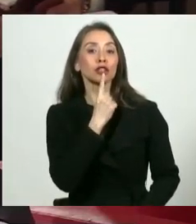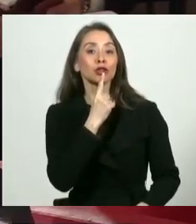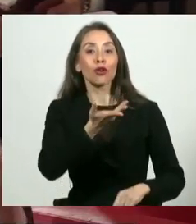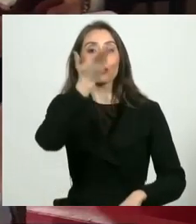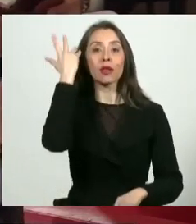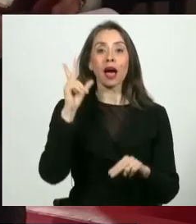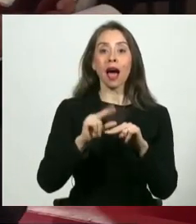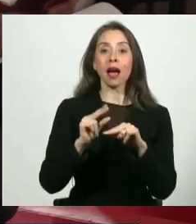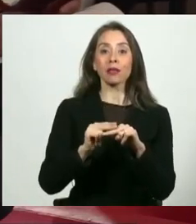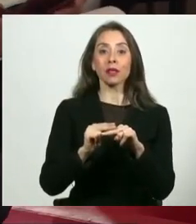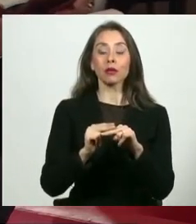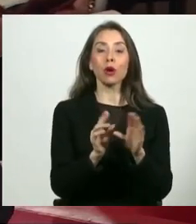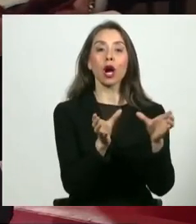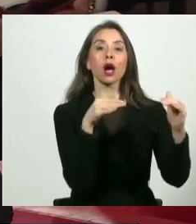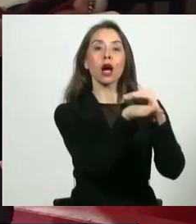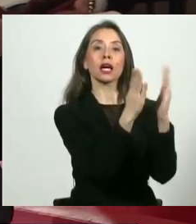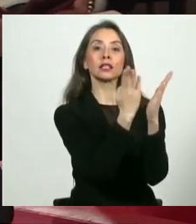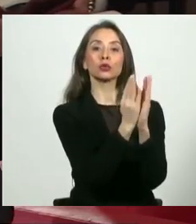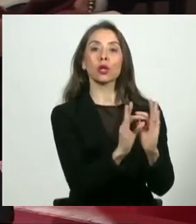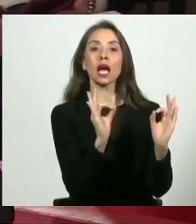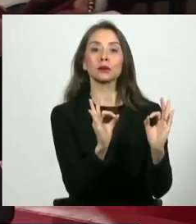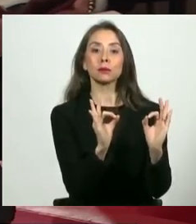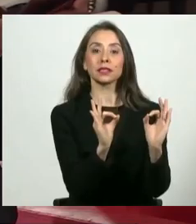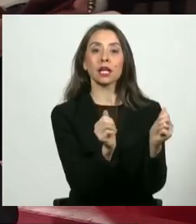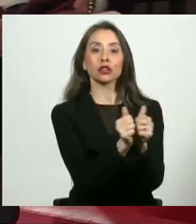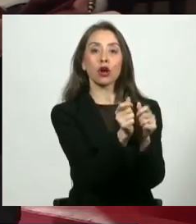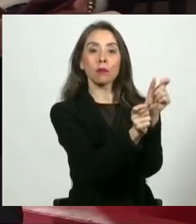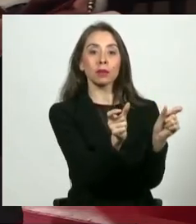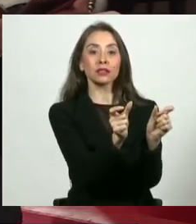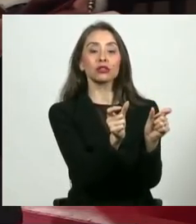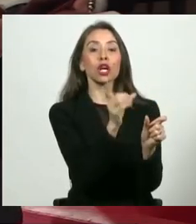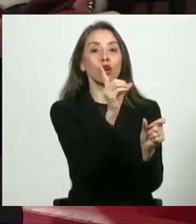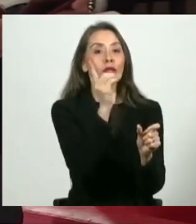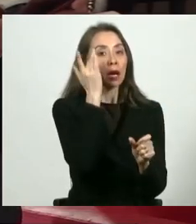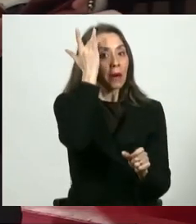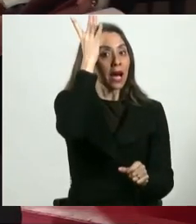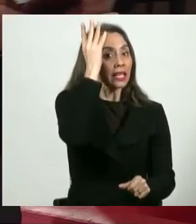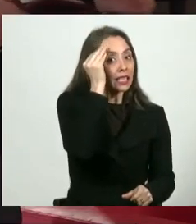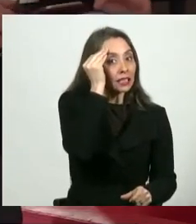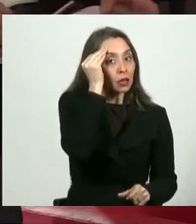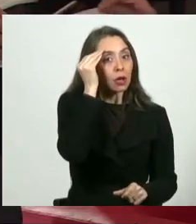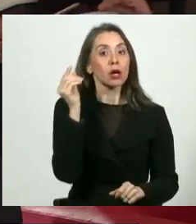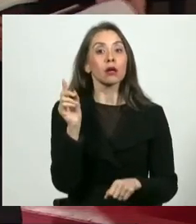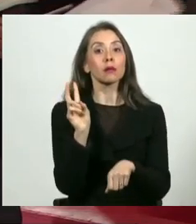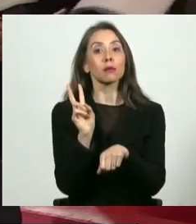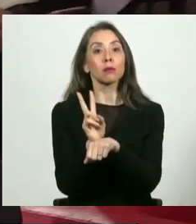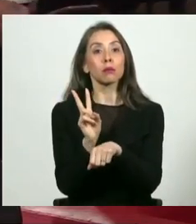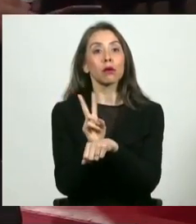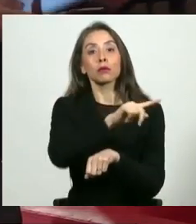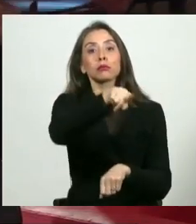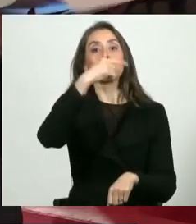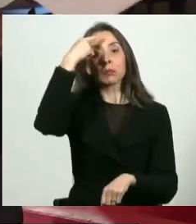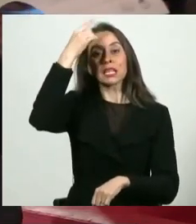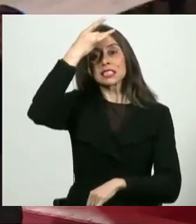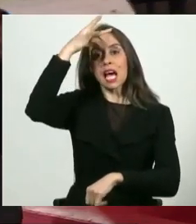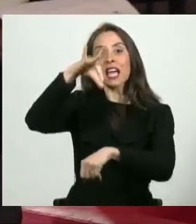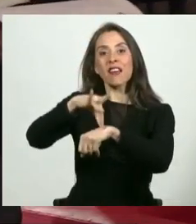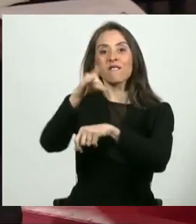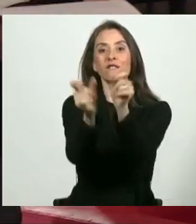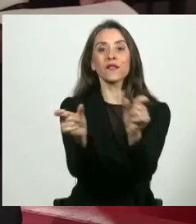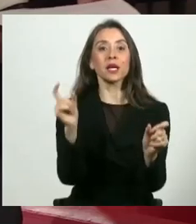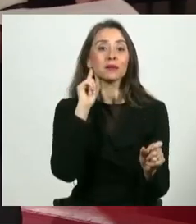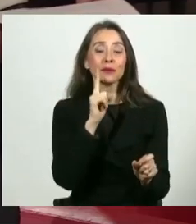antiguamente los ponían en colegios especiales con personas con discapacidad intelectual. Pensaban que los sordos eran enfermos. Entonces,